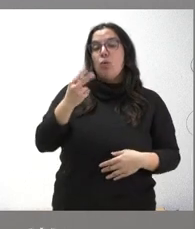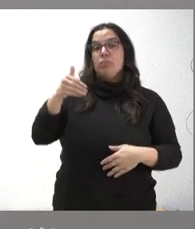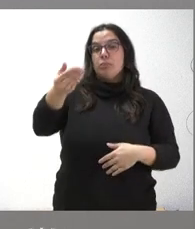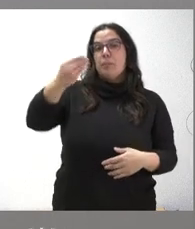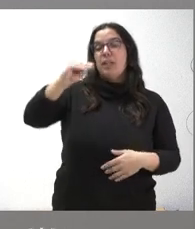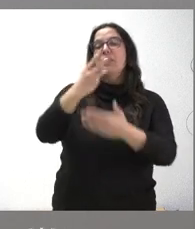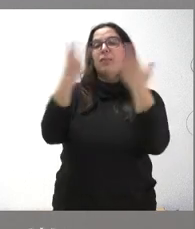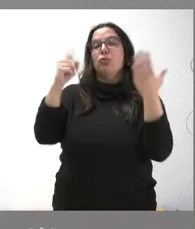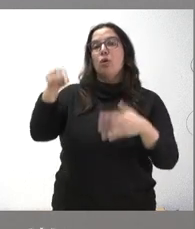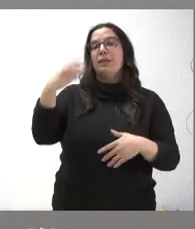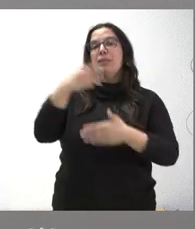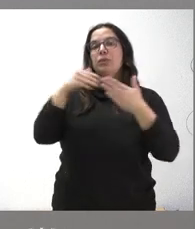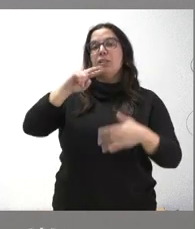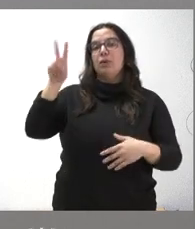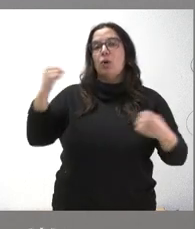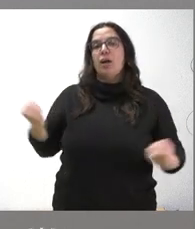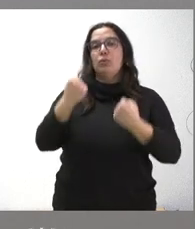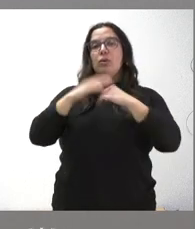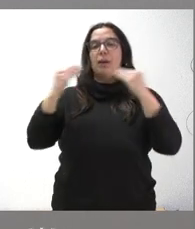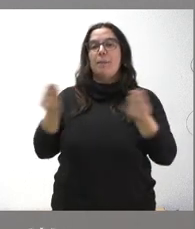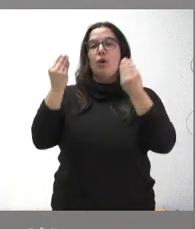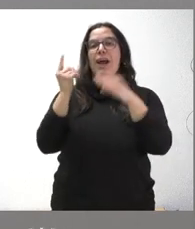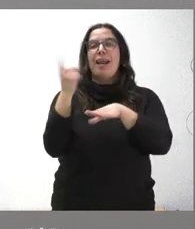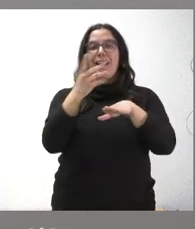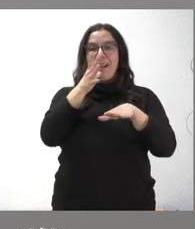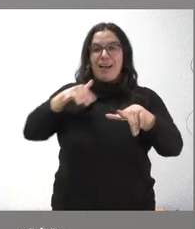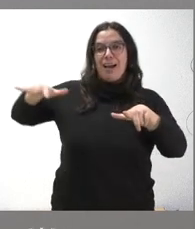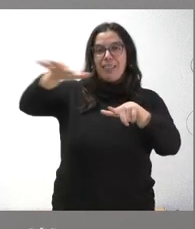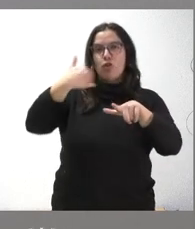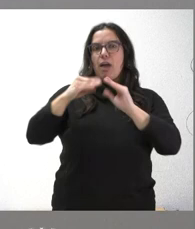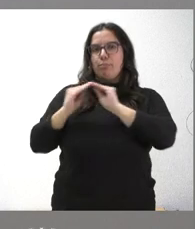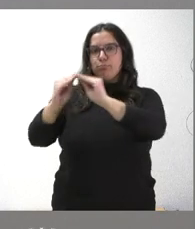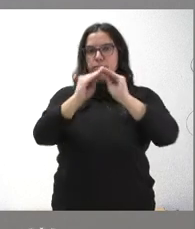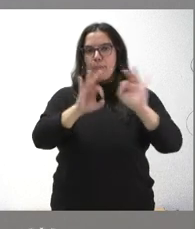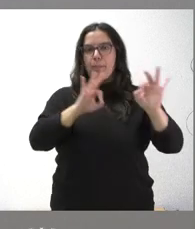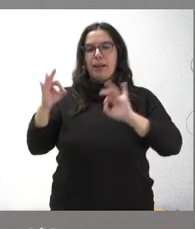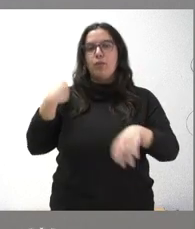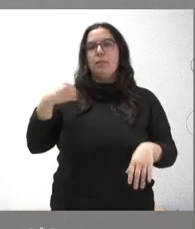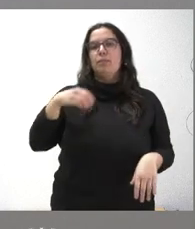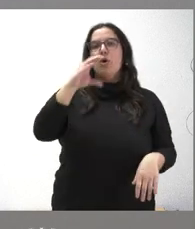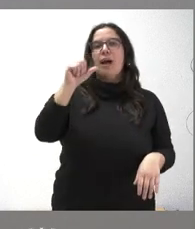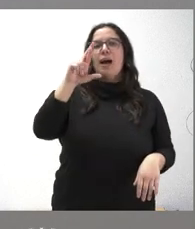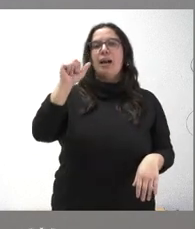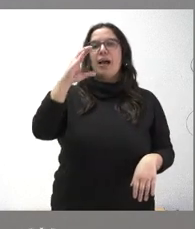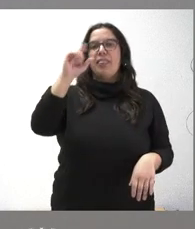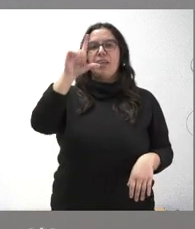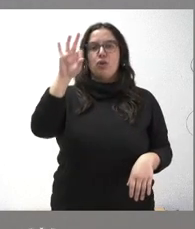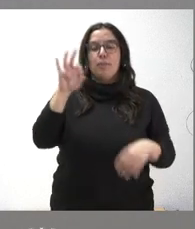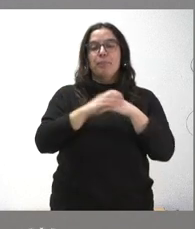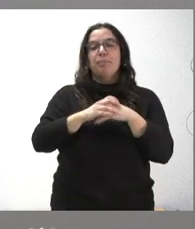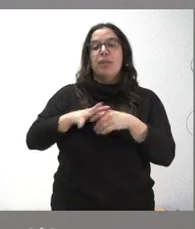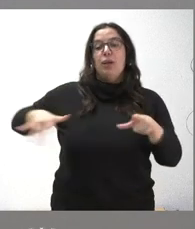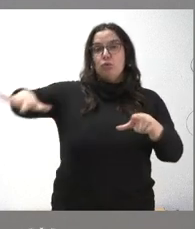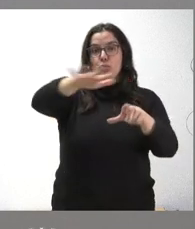los 18,3 millones de euros de actuaciones de mejora del regadío que ya se están ejecutando en el carrillo la superficie de